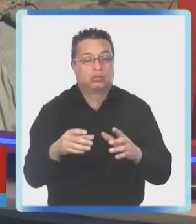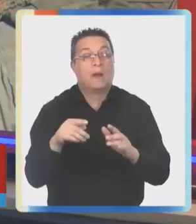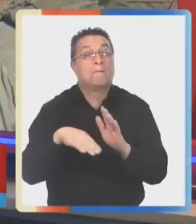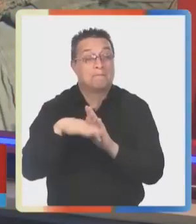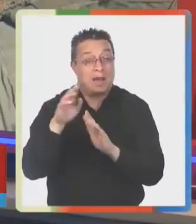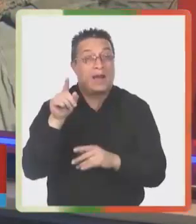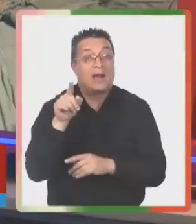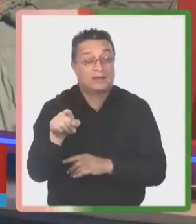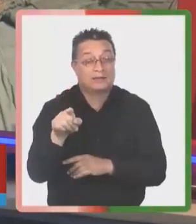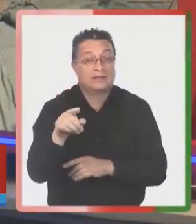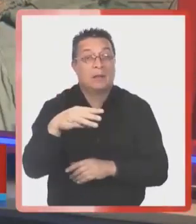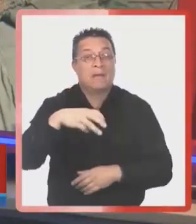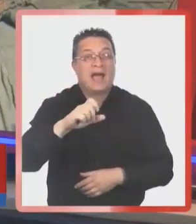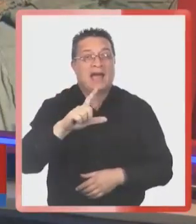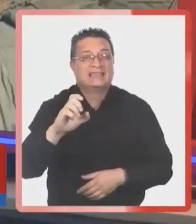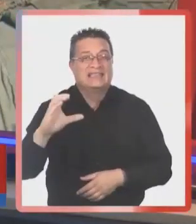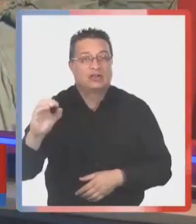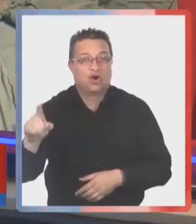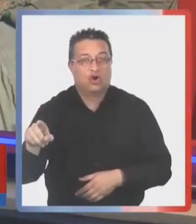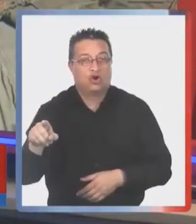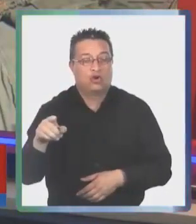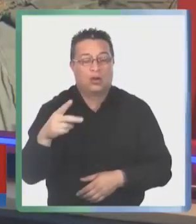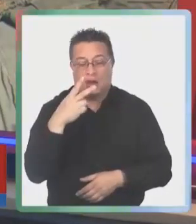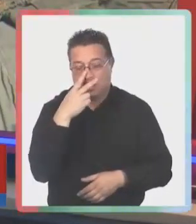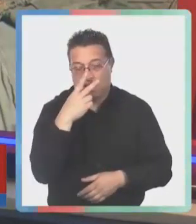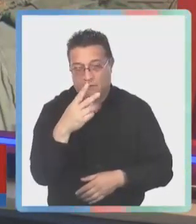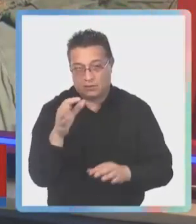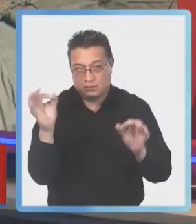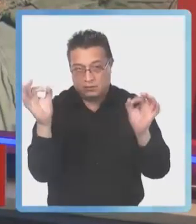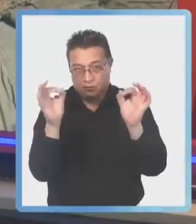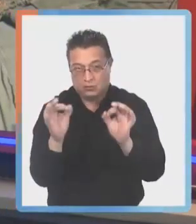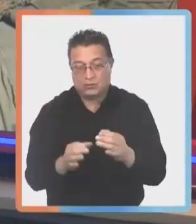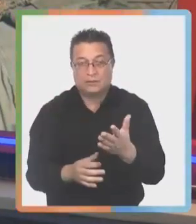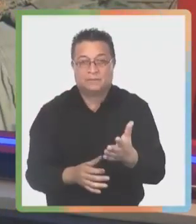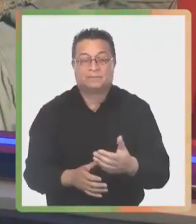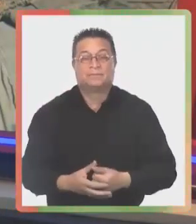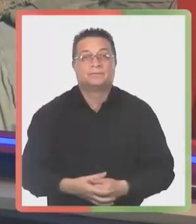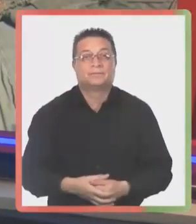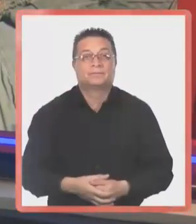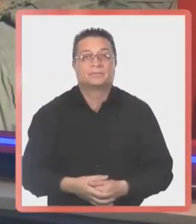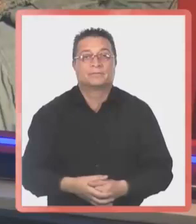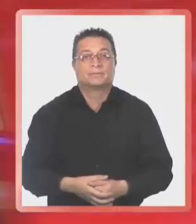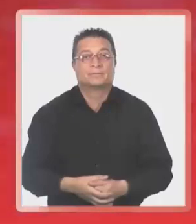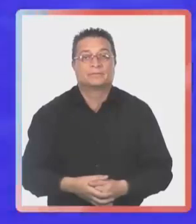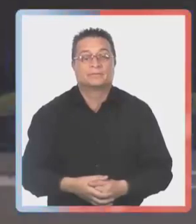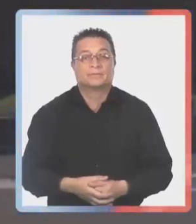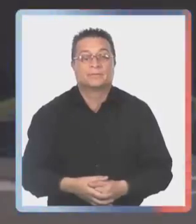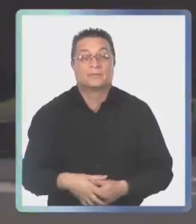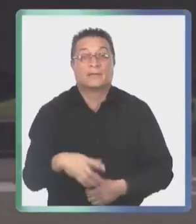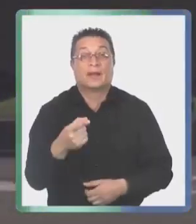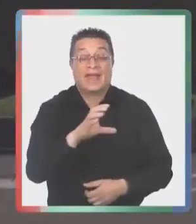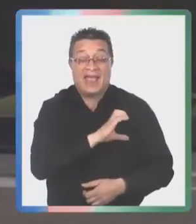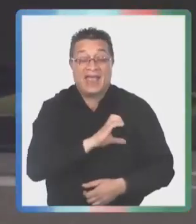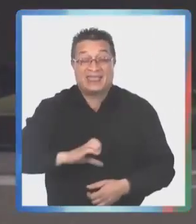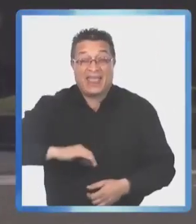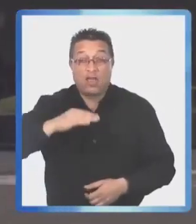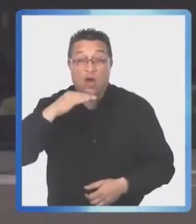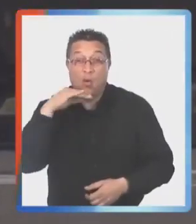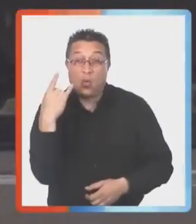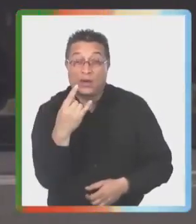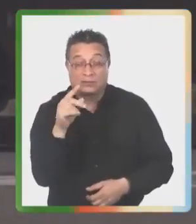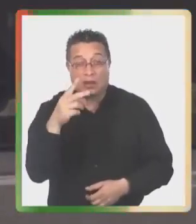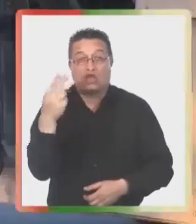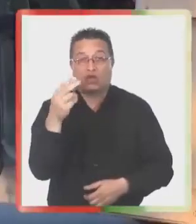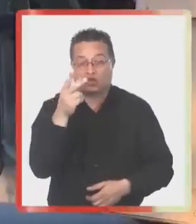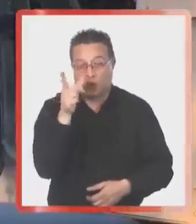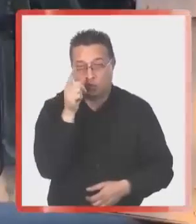violentas, principalmente en la provincia de Malleco. Universidad Autónoma de Televisión con este informe. El estado de emergencia